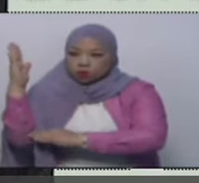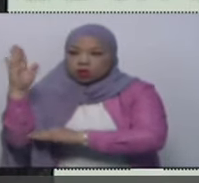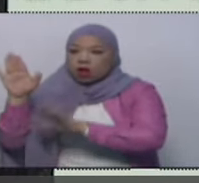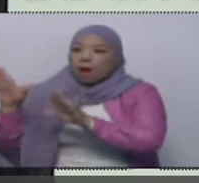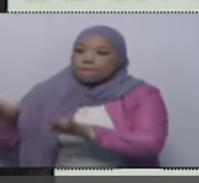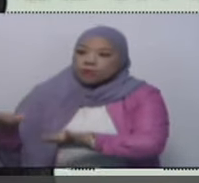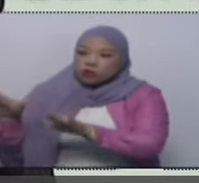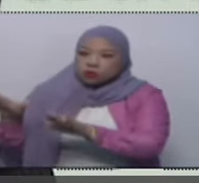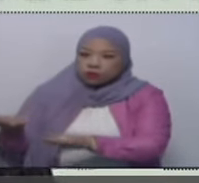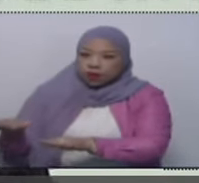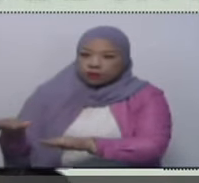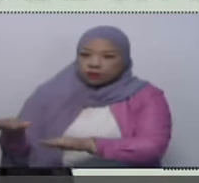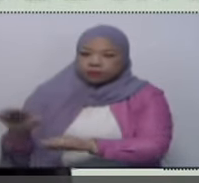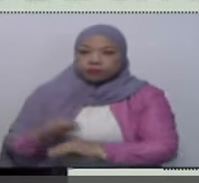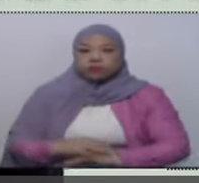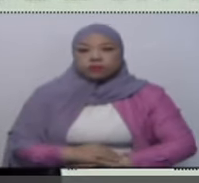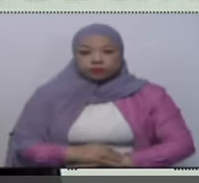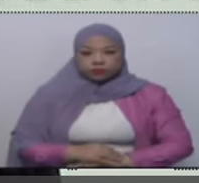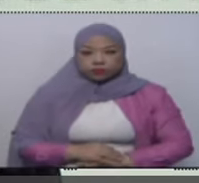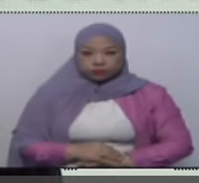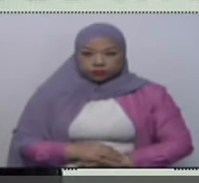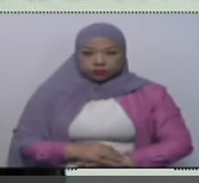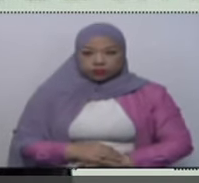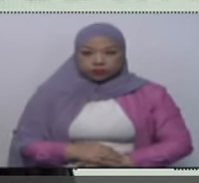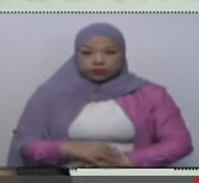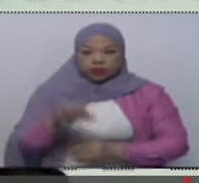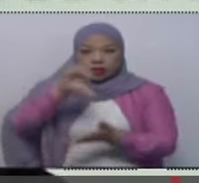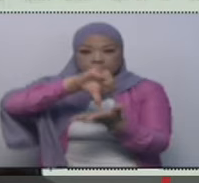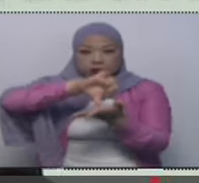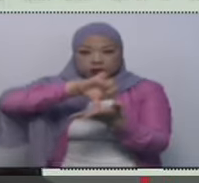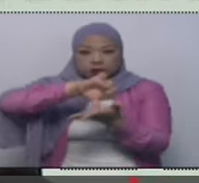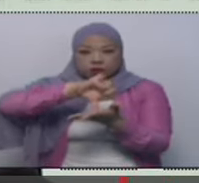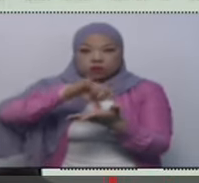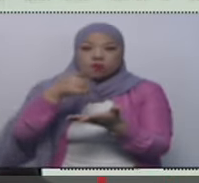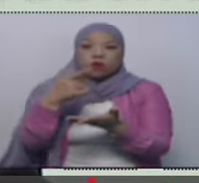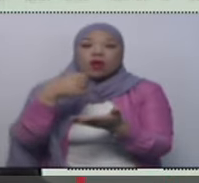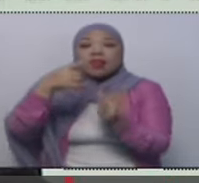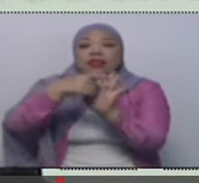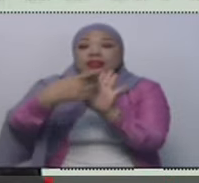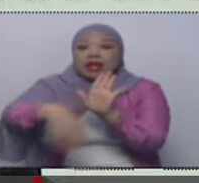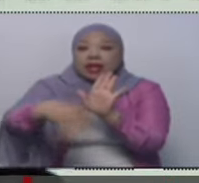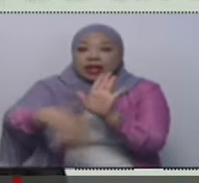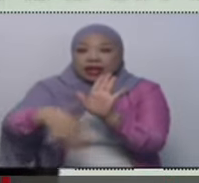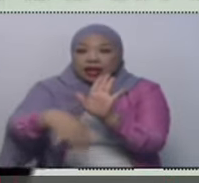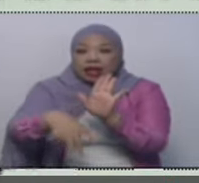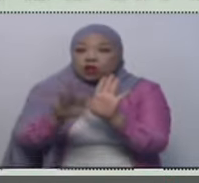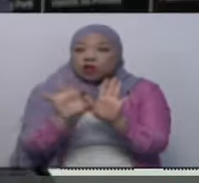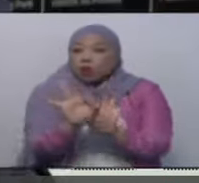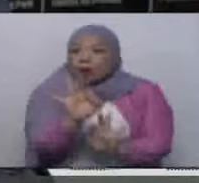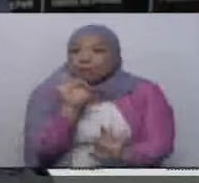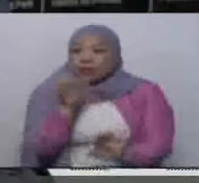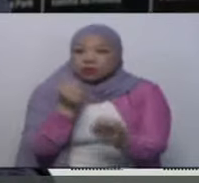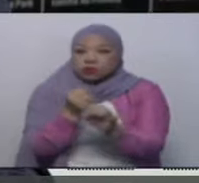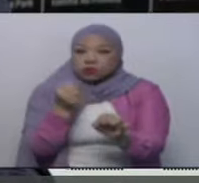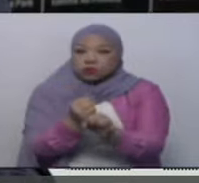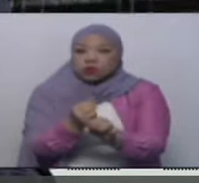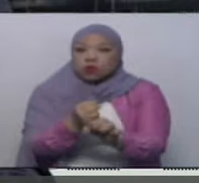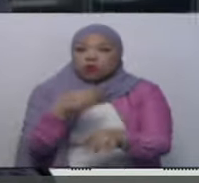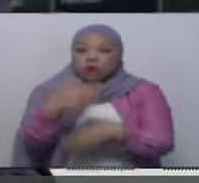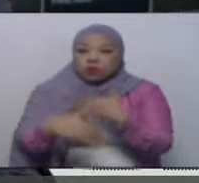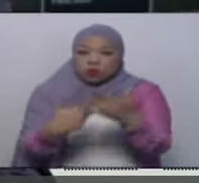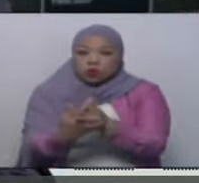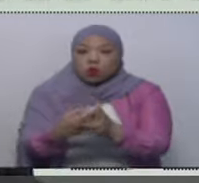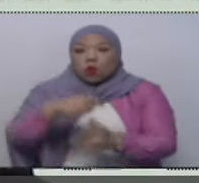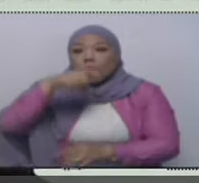musulmanes. En el parlamento iraní hay un derecho exclusivo, diputado exclusivo de